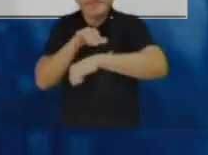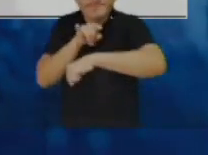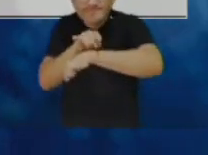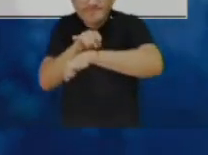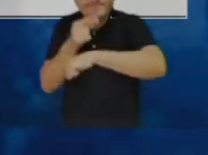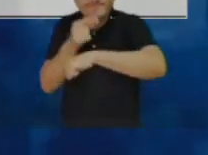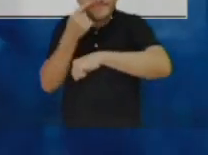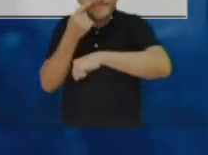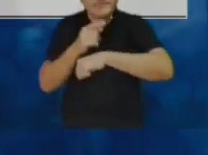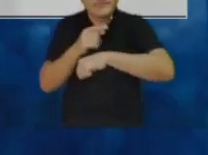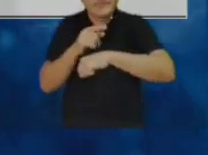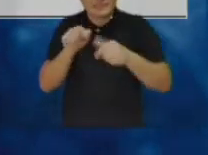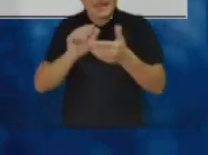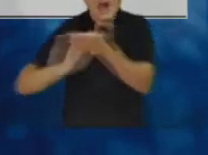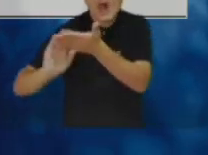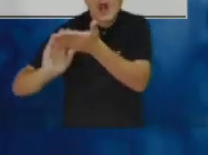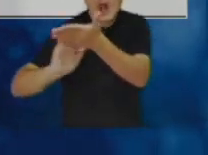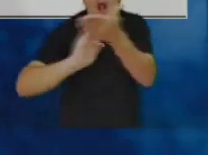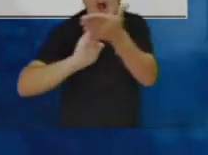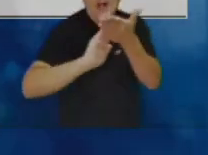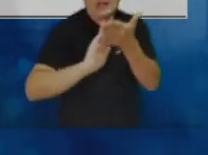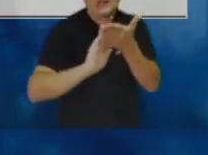y curativa, por decirlo así, preventiva